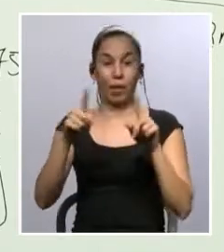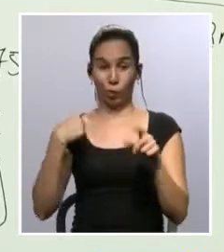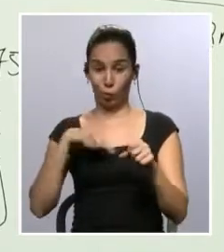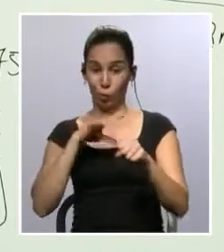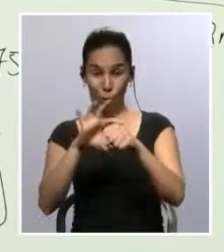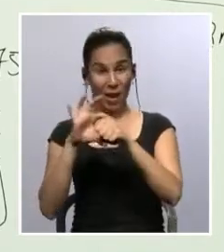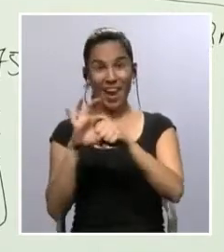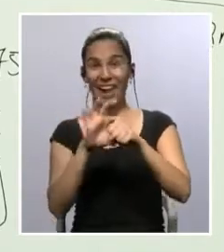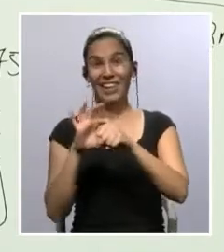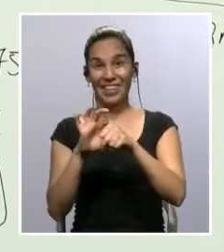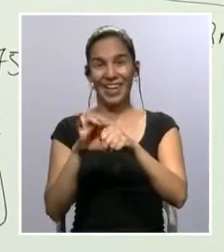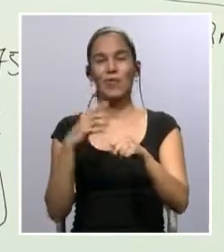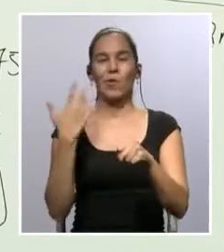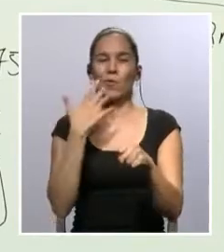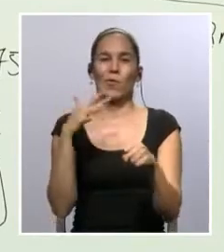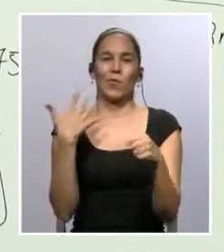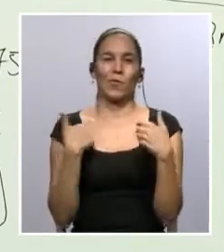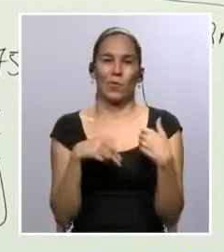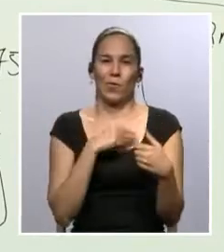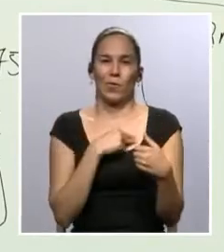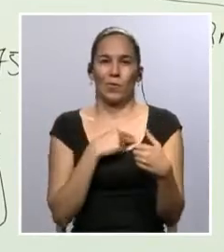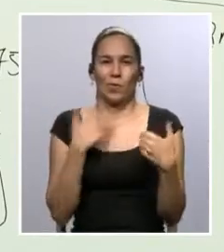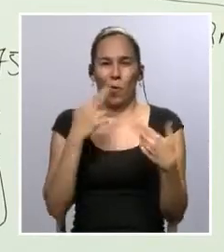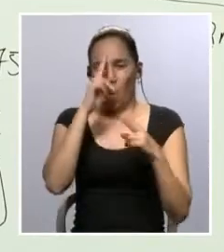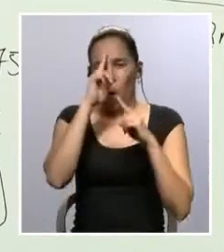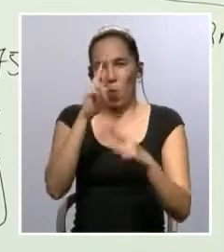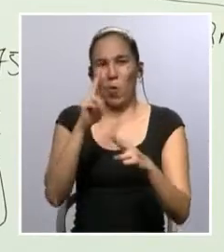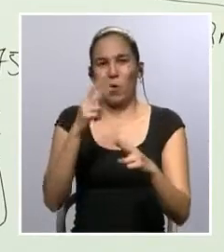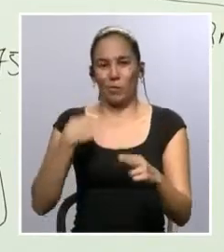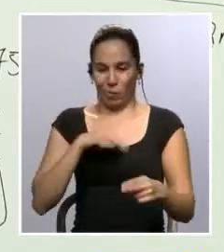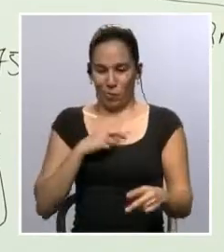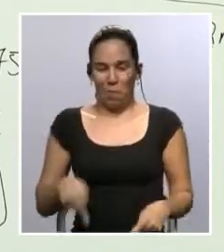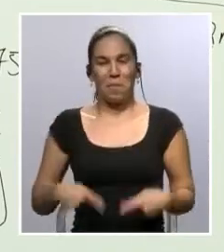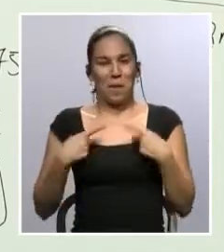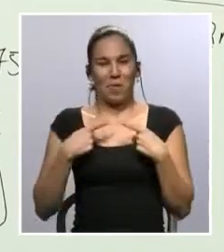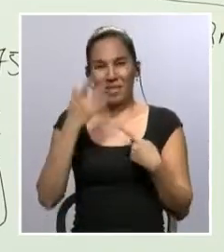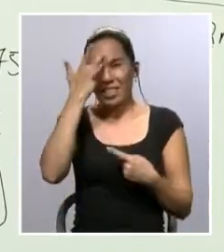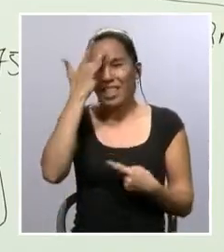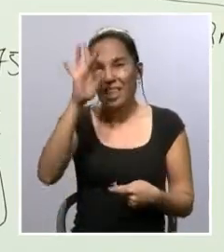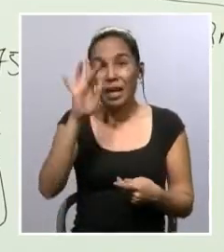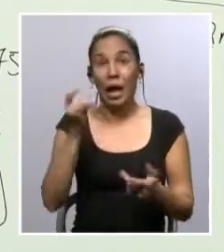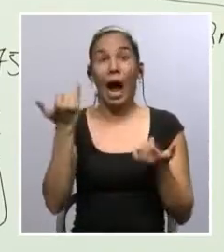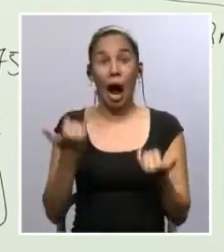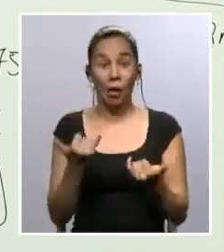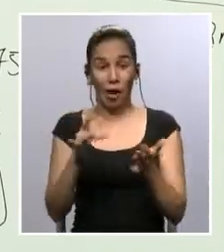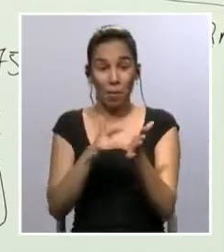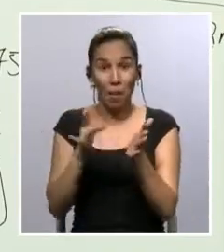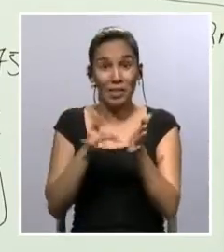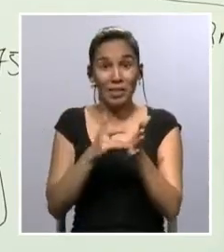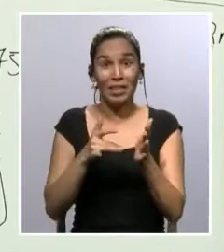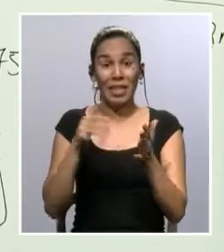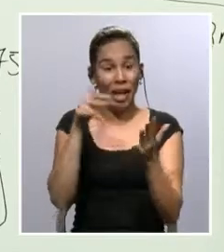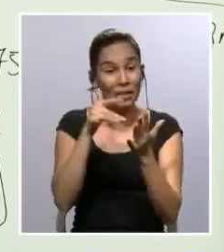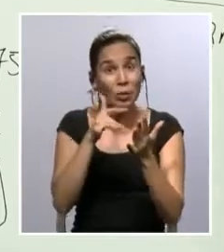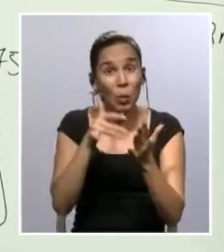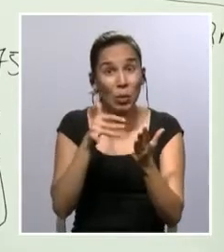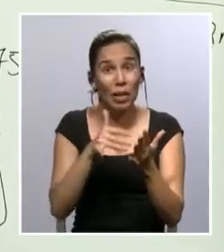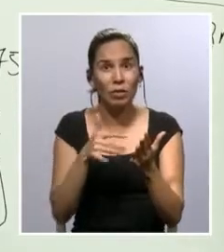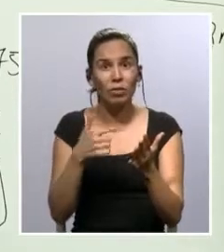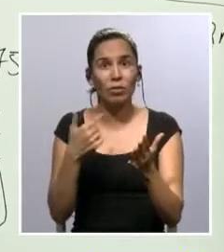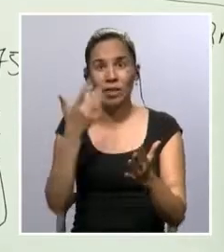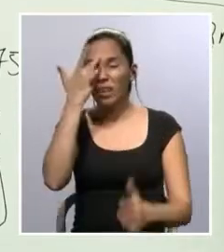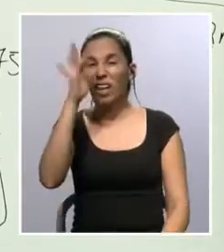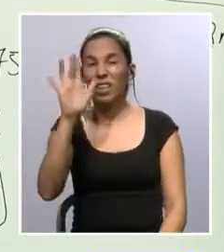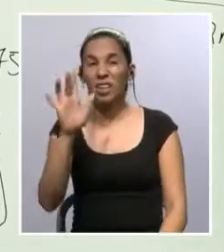Tierra de ser seres vivos inteligentes. Así es que aprovechémosla estudiando, porque la inteligencia no es un don,